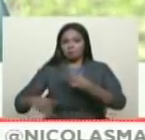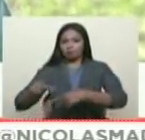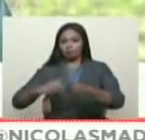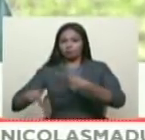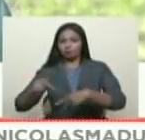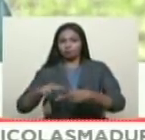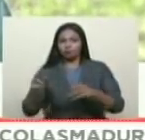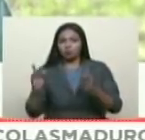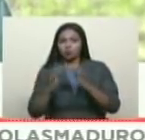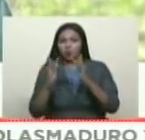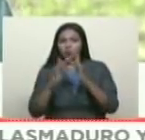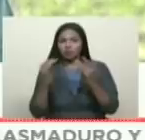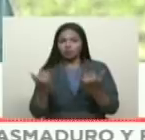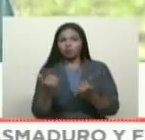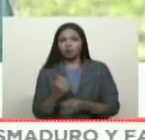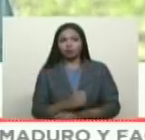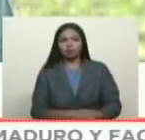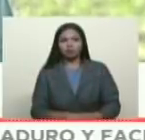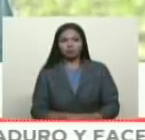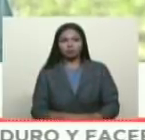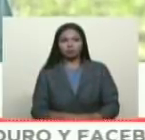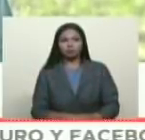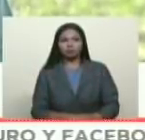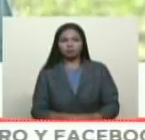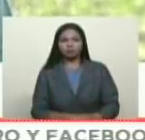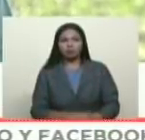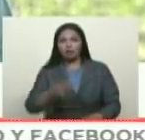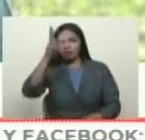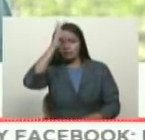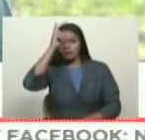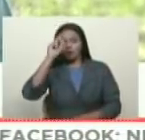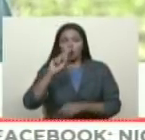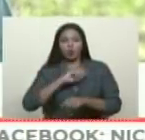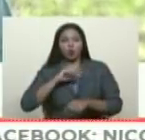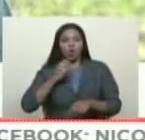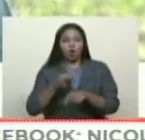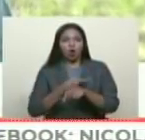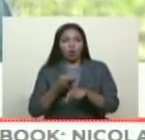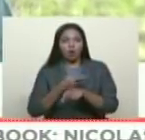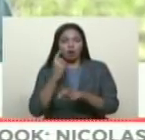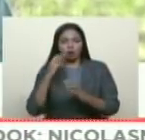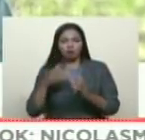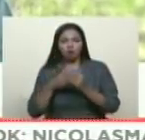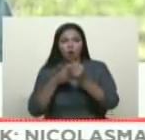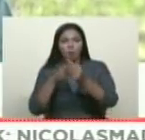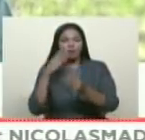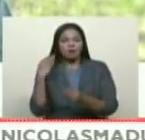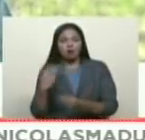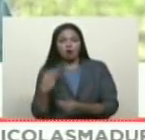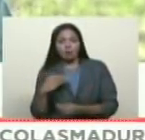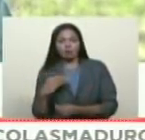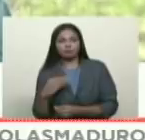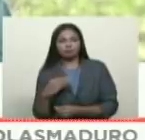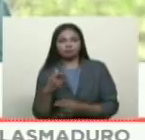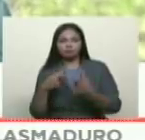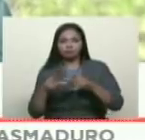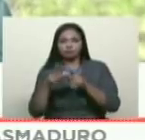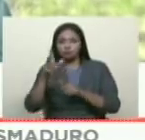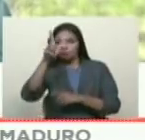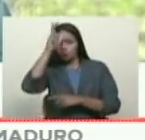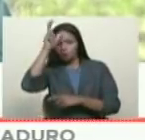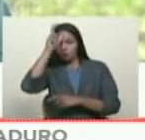hacer un pase. El estado Falcón, allá está nuestro gobernador, este líder joven del occidente del